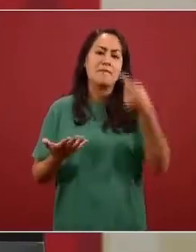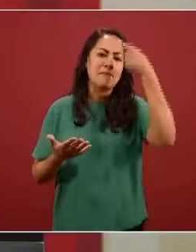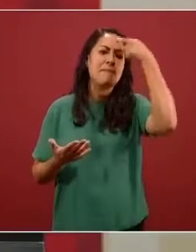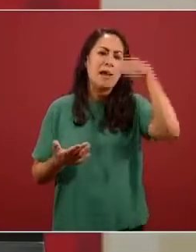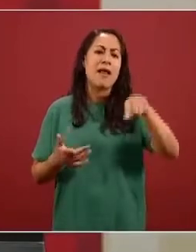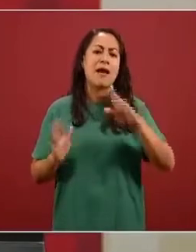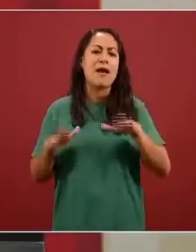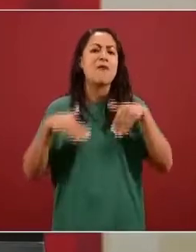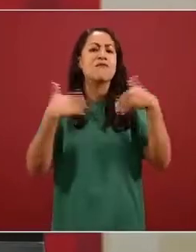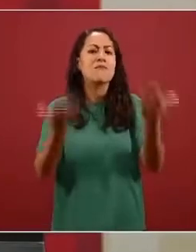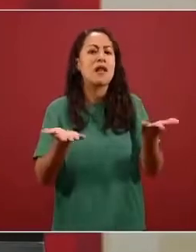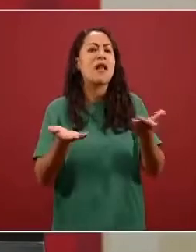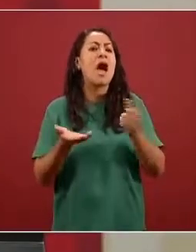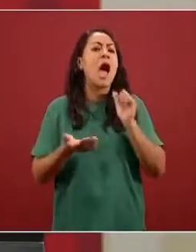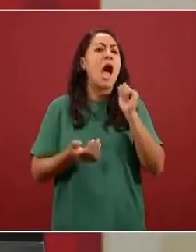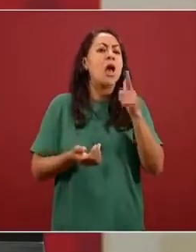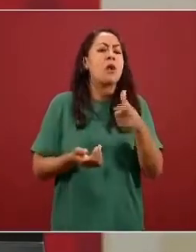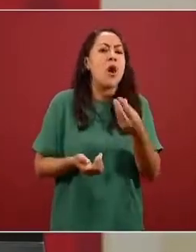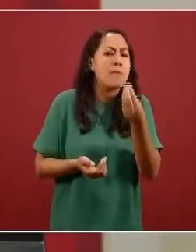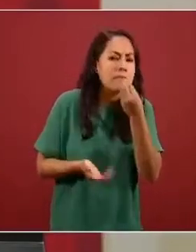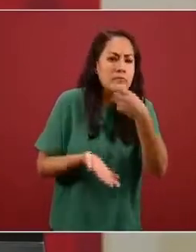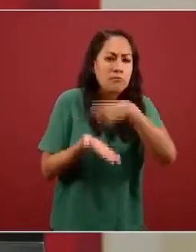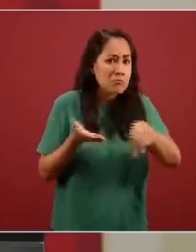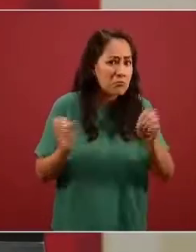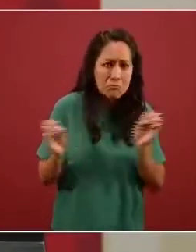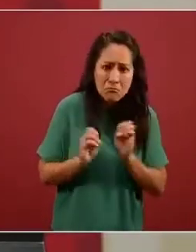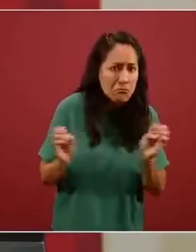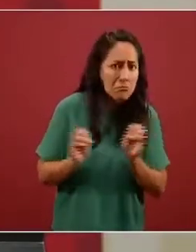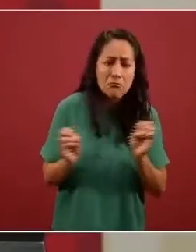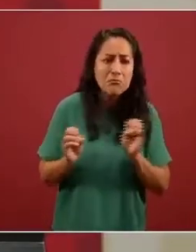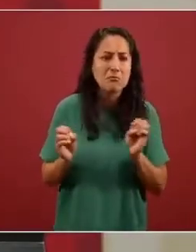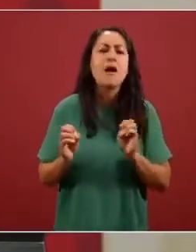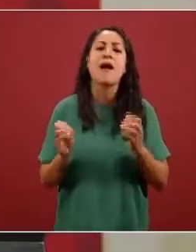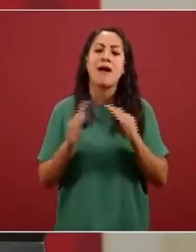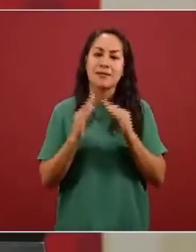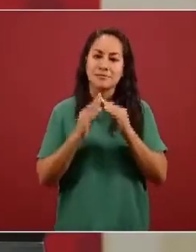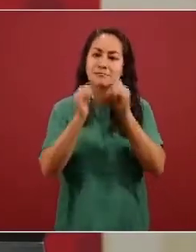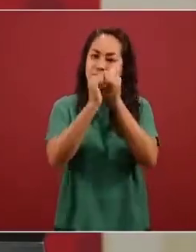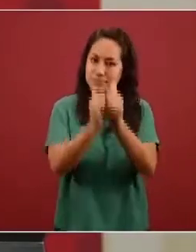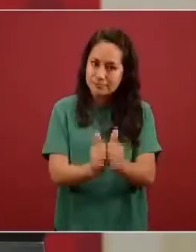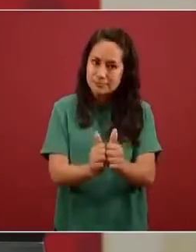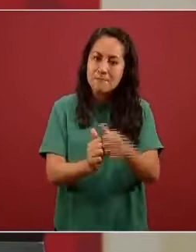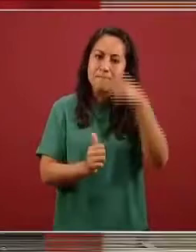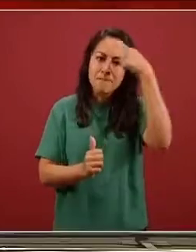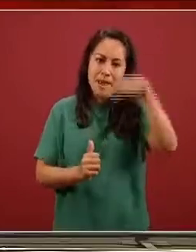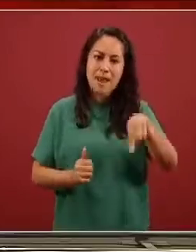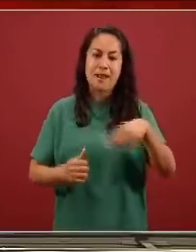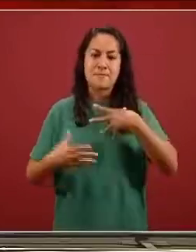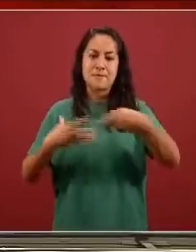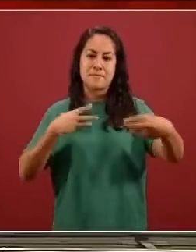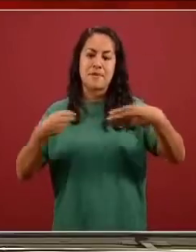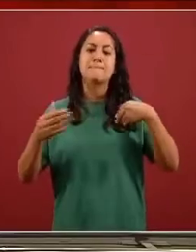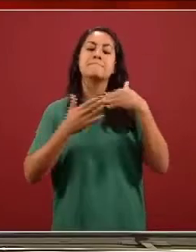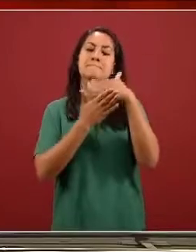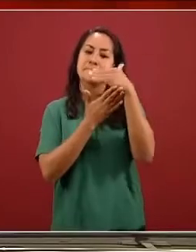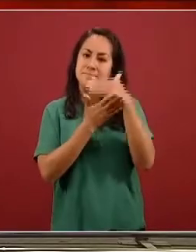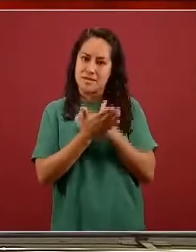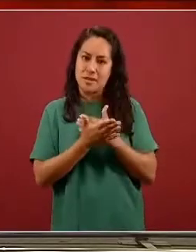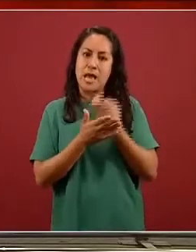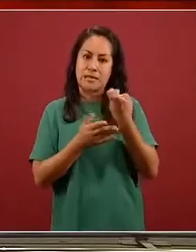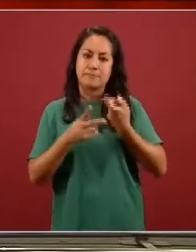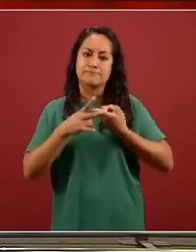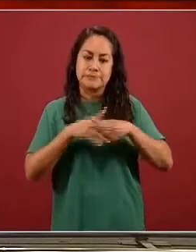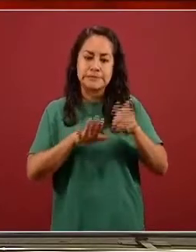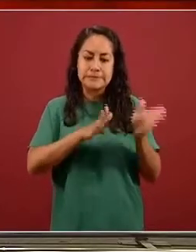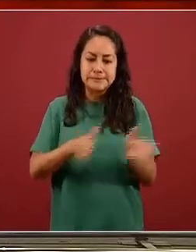una necesidad fundamental, si se queda en casa, disminuye el número de contagios. Esta es la fase 3 y esto es lo que dijimos